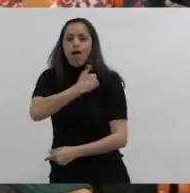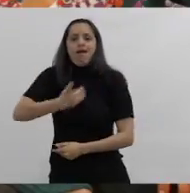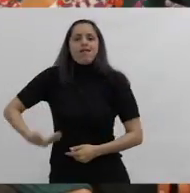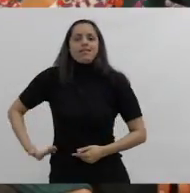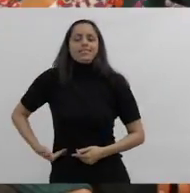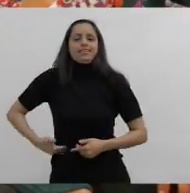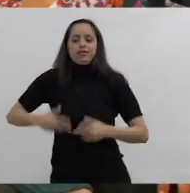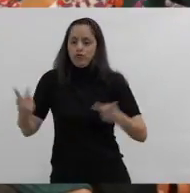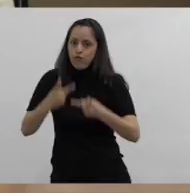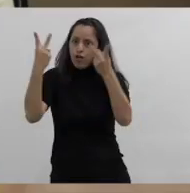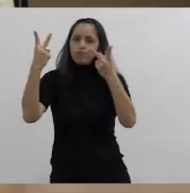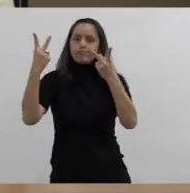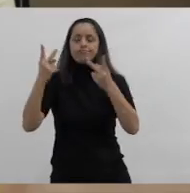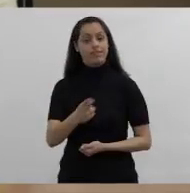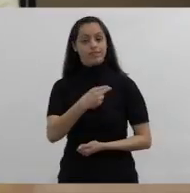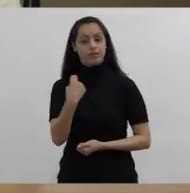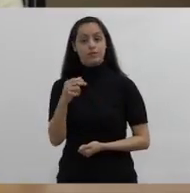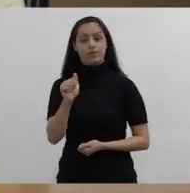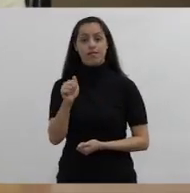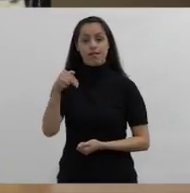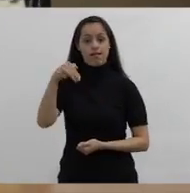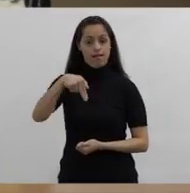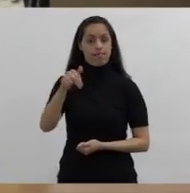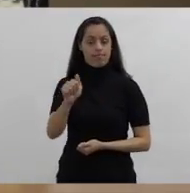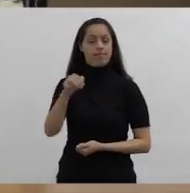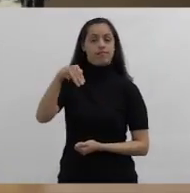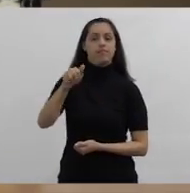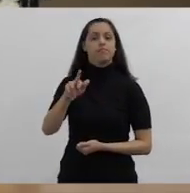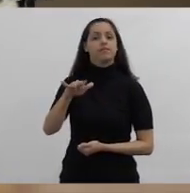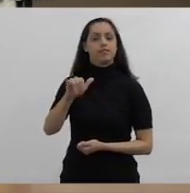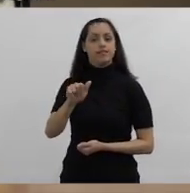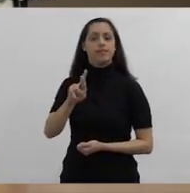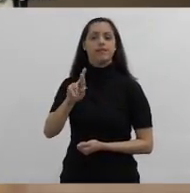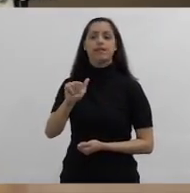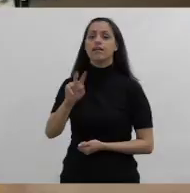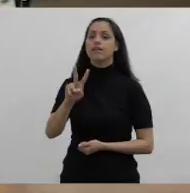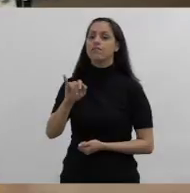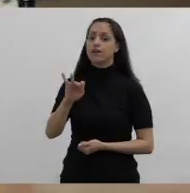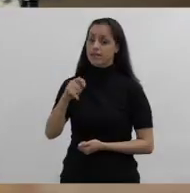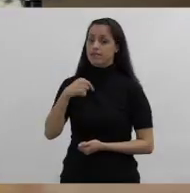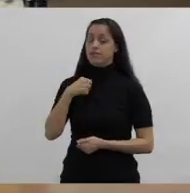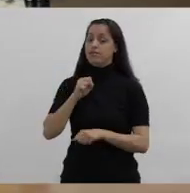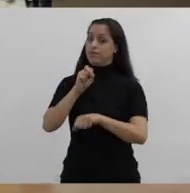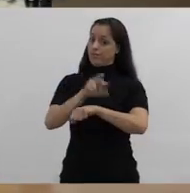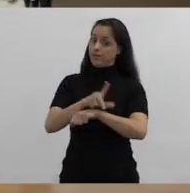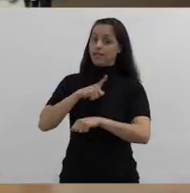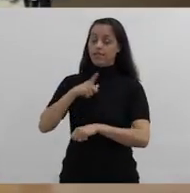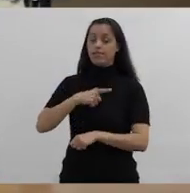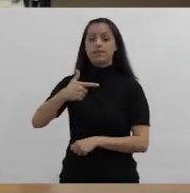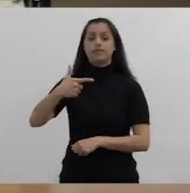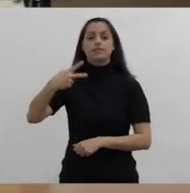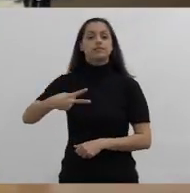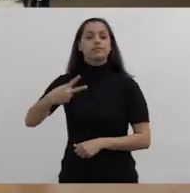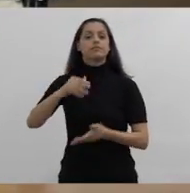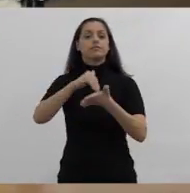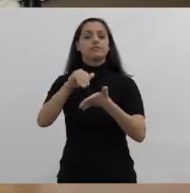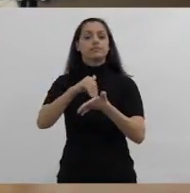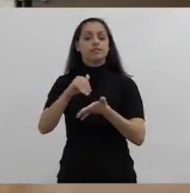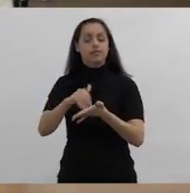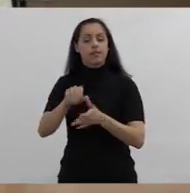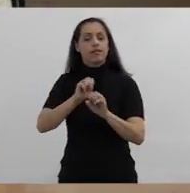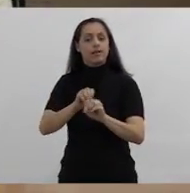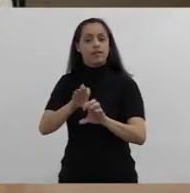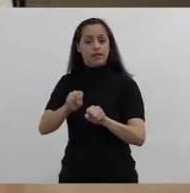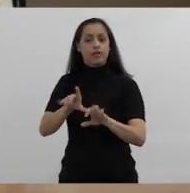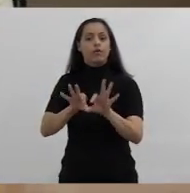una política fuerte de Estado. Yo me llamo Ana María Rabaglia, mi cargo es el de subsecretaria de Gestión